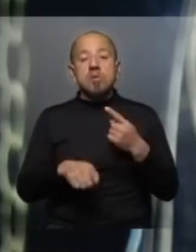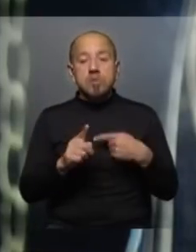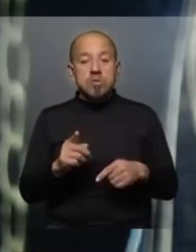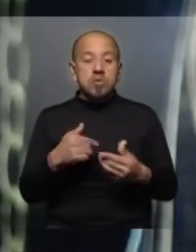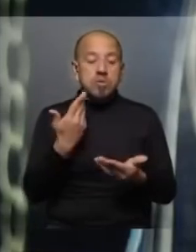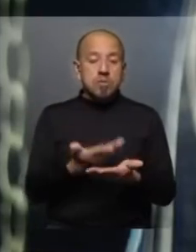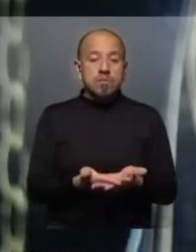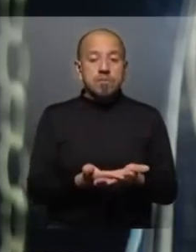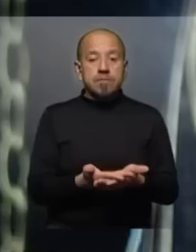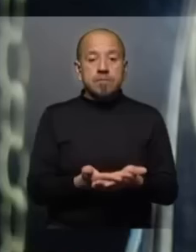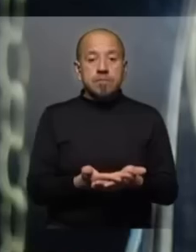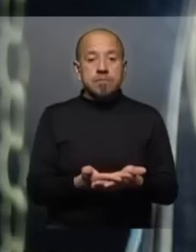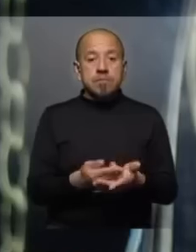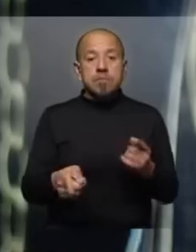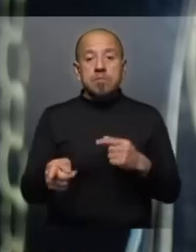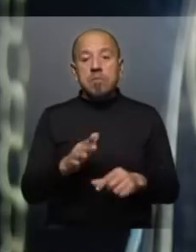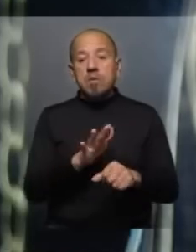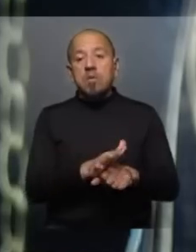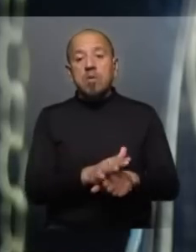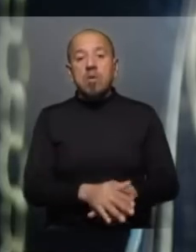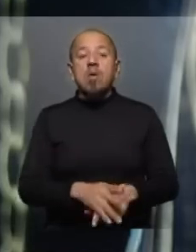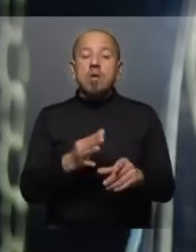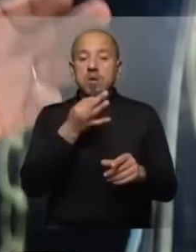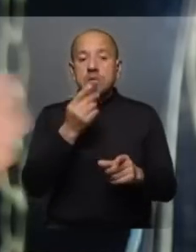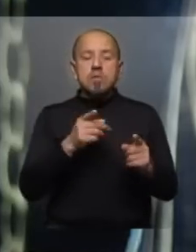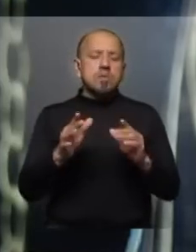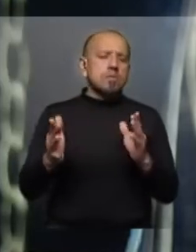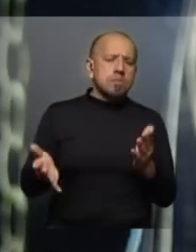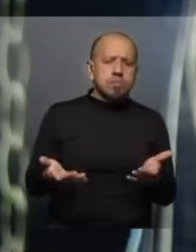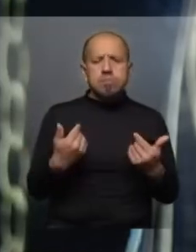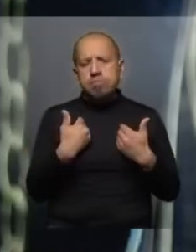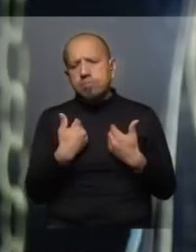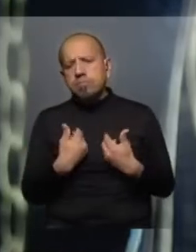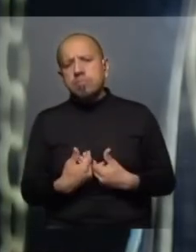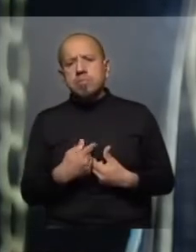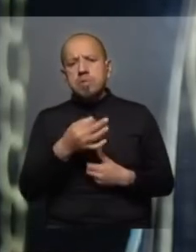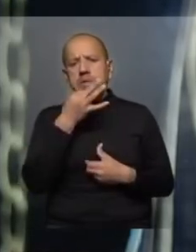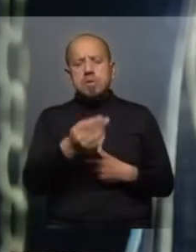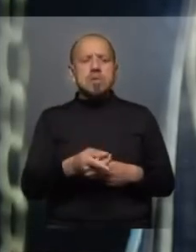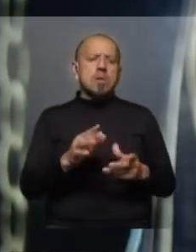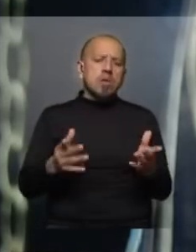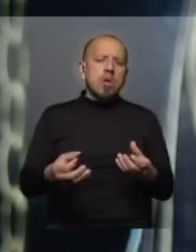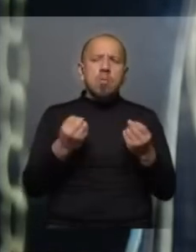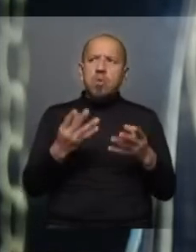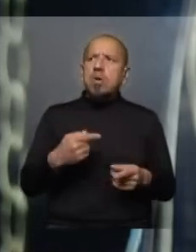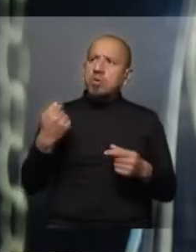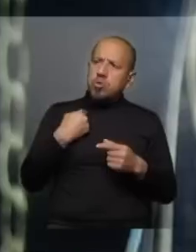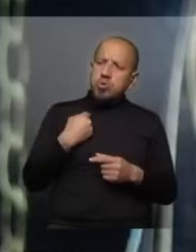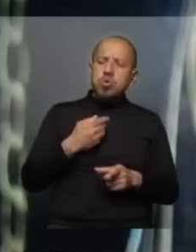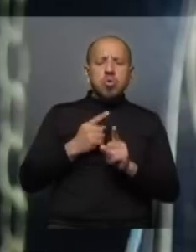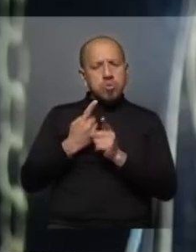proponer una inhib visión para esos casos enseguida se van a victimizar y se van a desgarrar las vestiduras y nos persiguen a